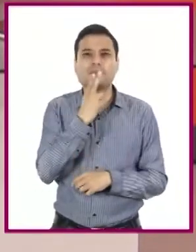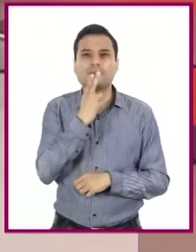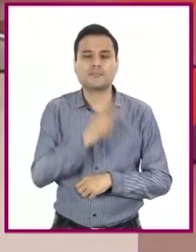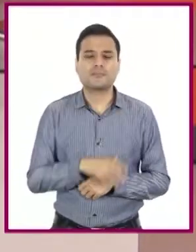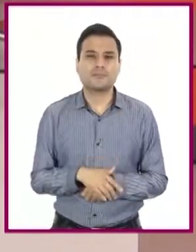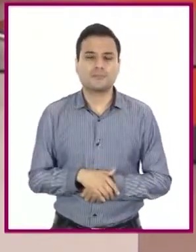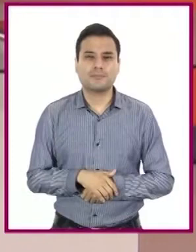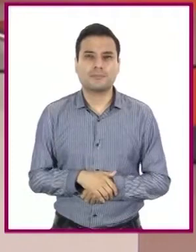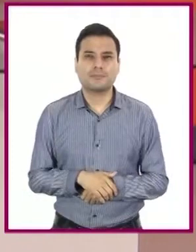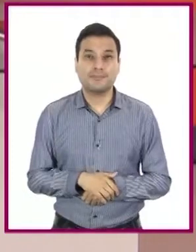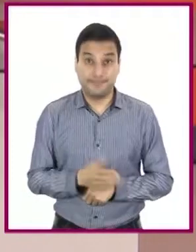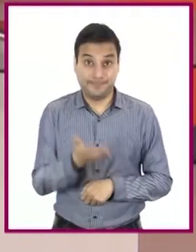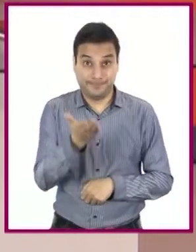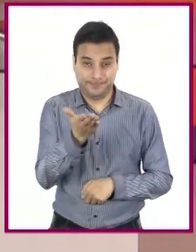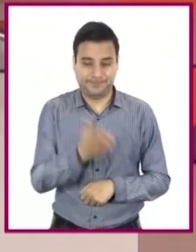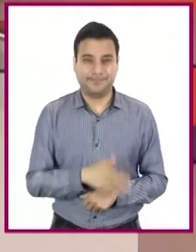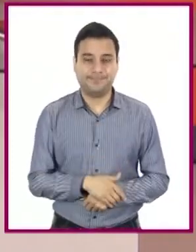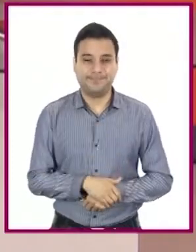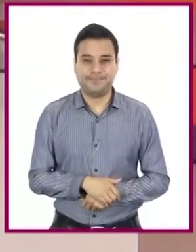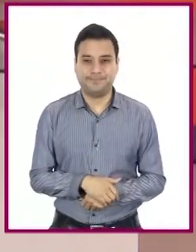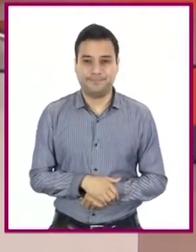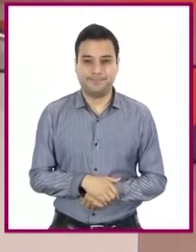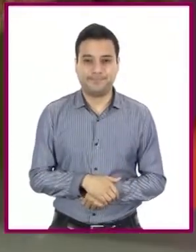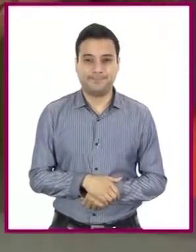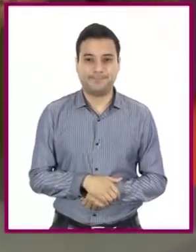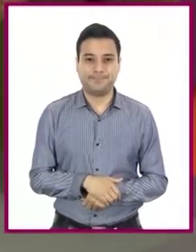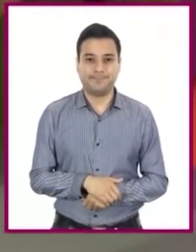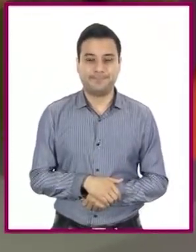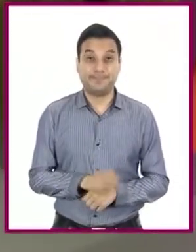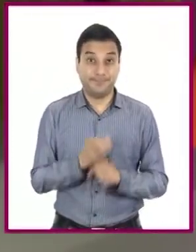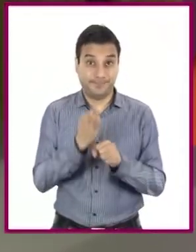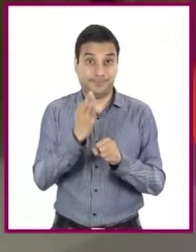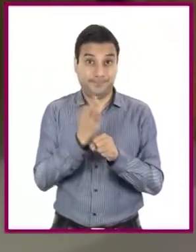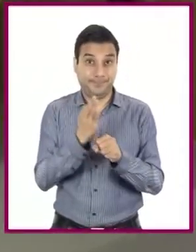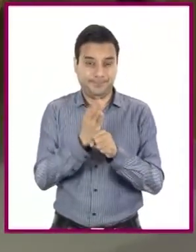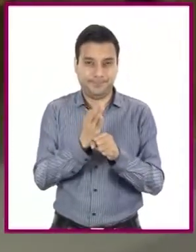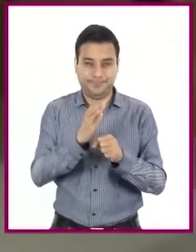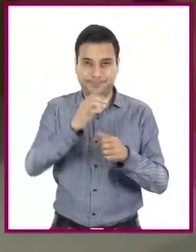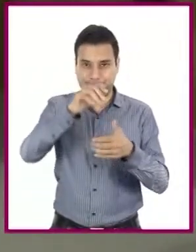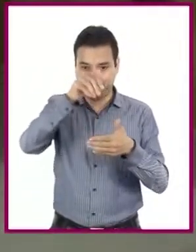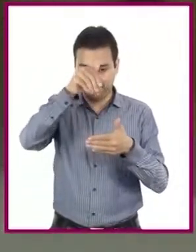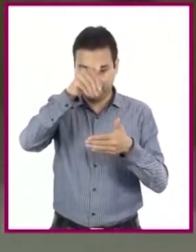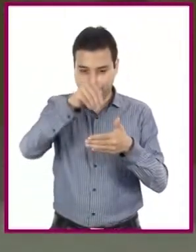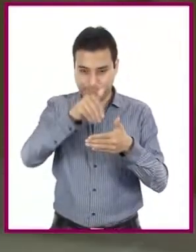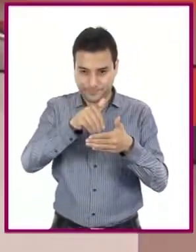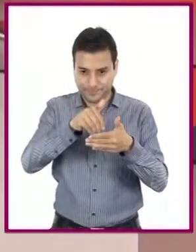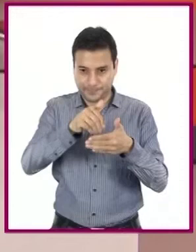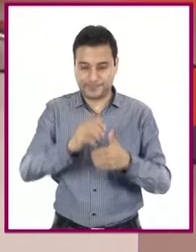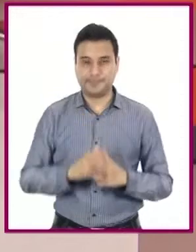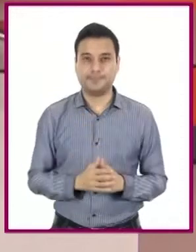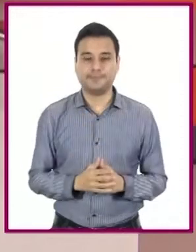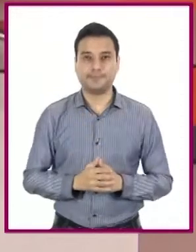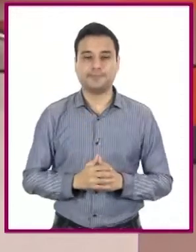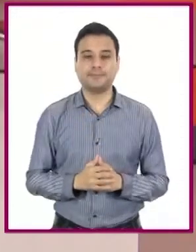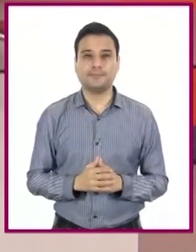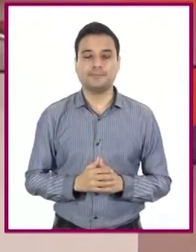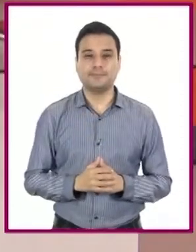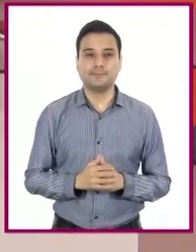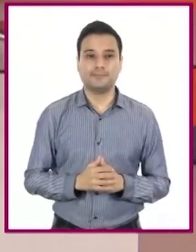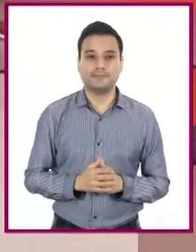sirve. Adelante. Vamos a colocar este plástico de esta manera.